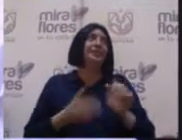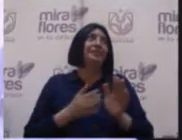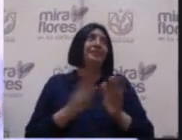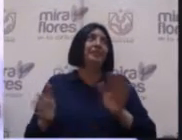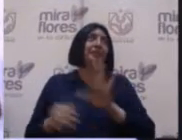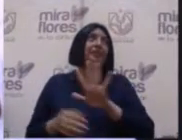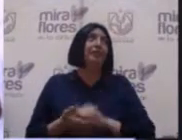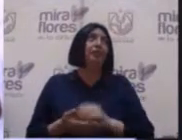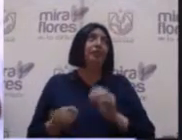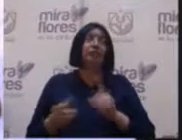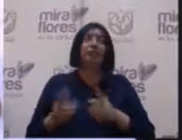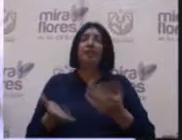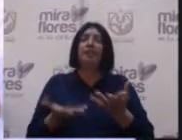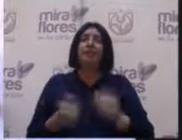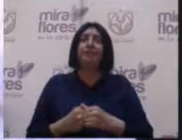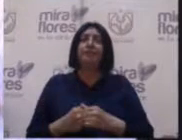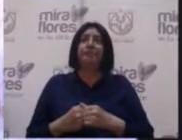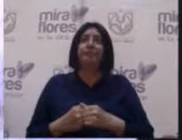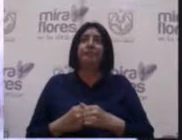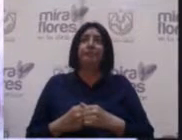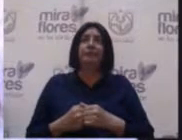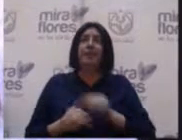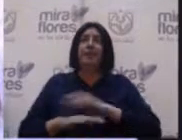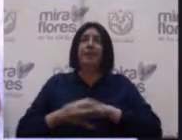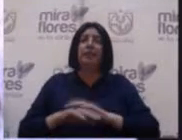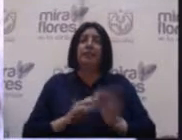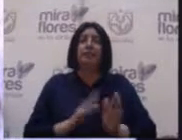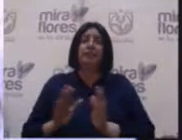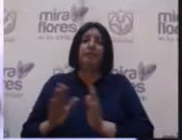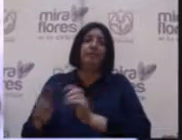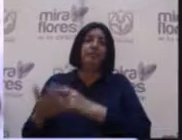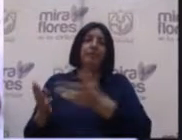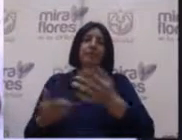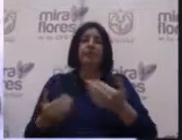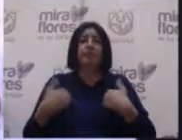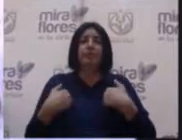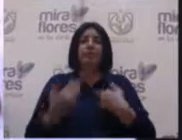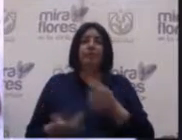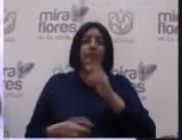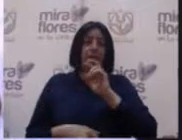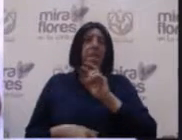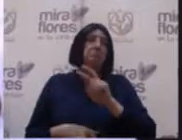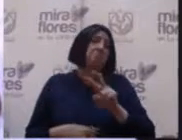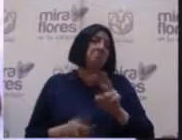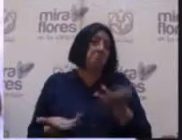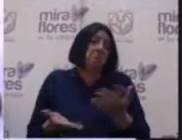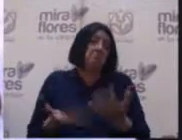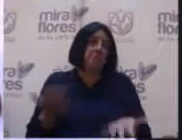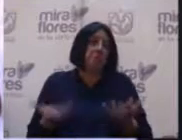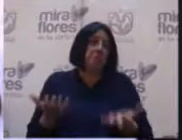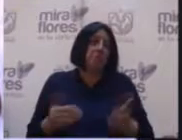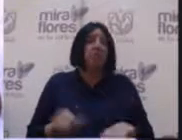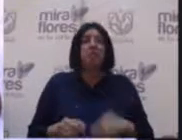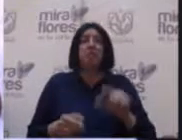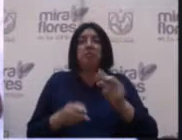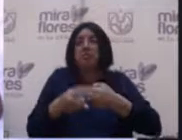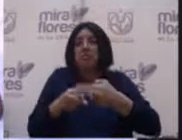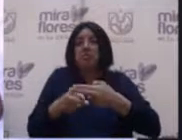2050 o algo por el estilo, porque yo no creo que en el plan que se tiene podamos en poco tiempo